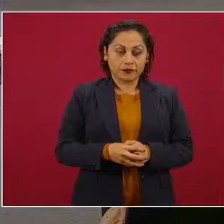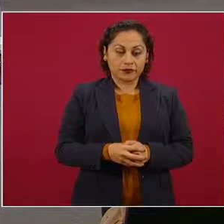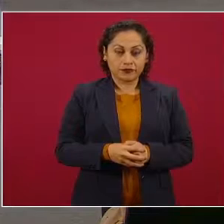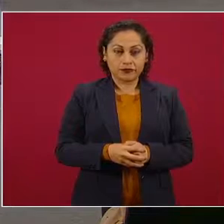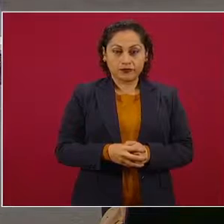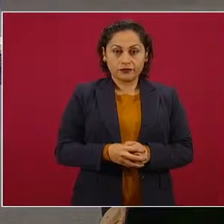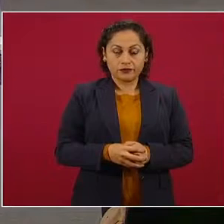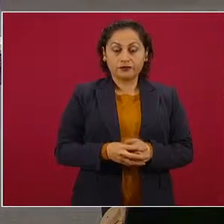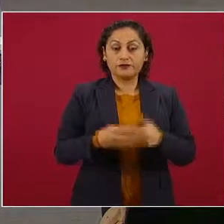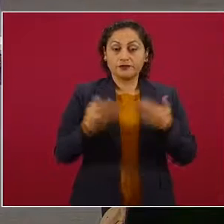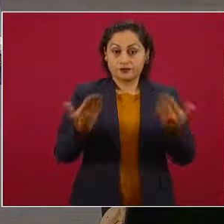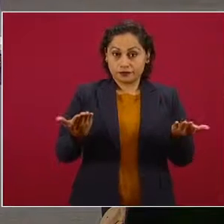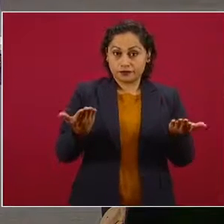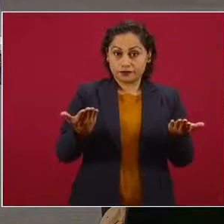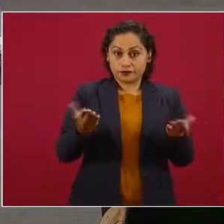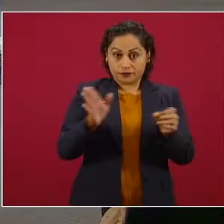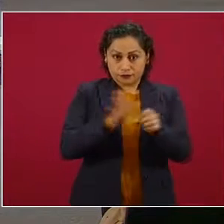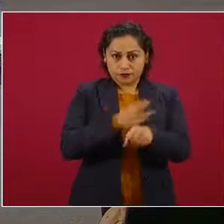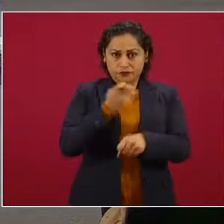Entonces, vamos bien,